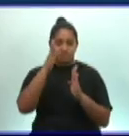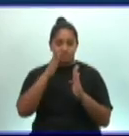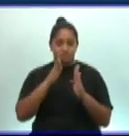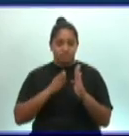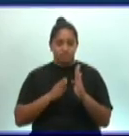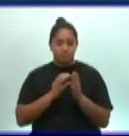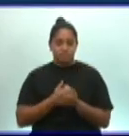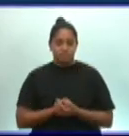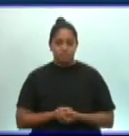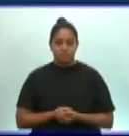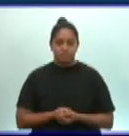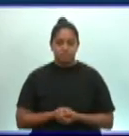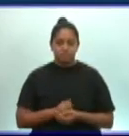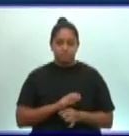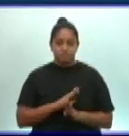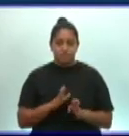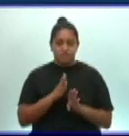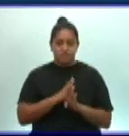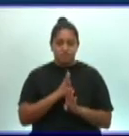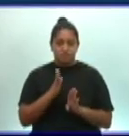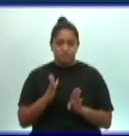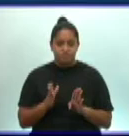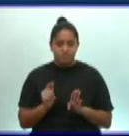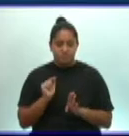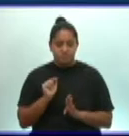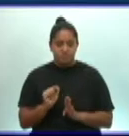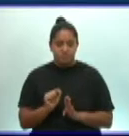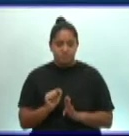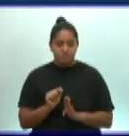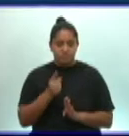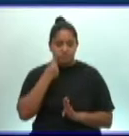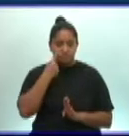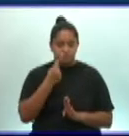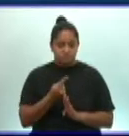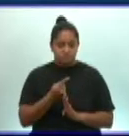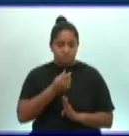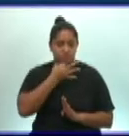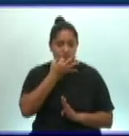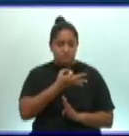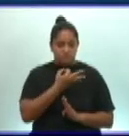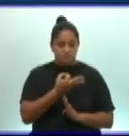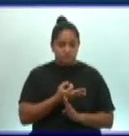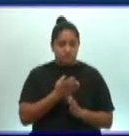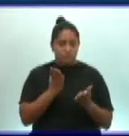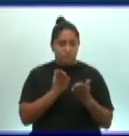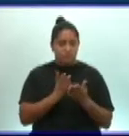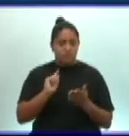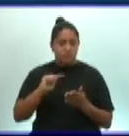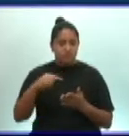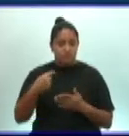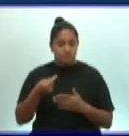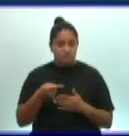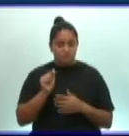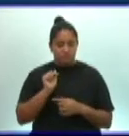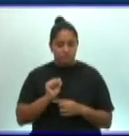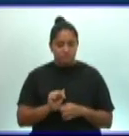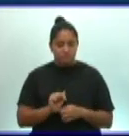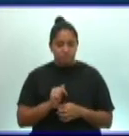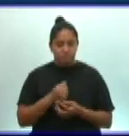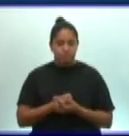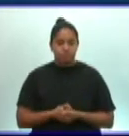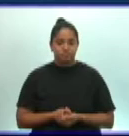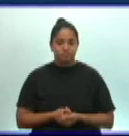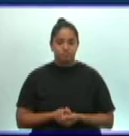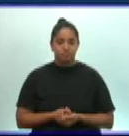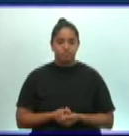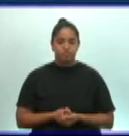representado. Es decir, ya vamos a ver a partir de, por supuesto, como ustedes conocieron y les explicamos en las clases anteriores, que es a partir de la regla de la mano derecha en que la vamos a también